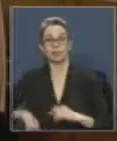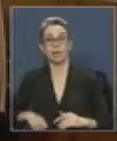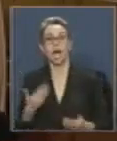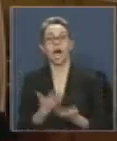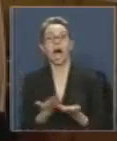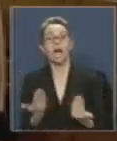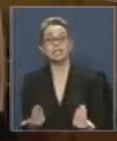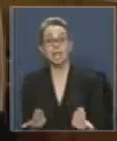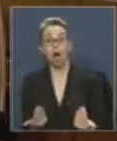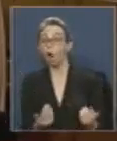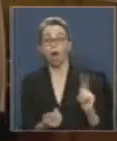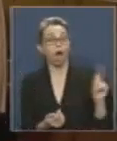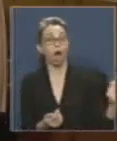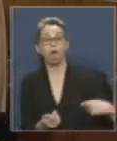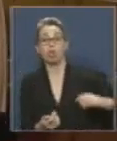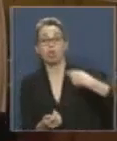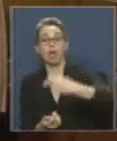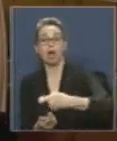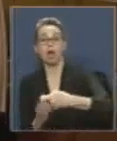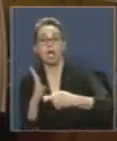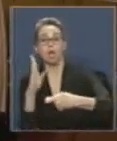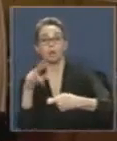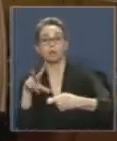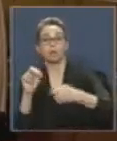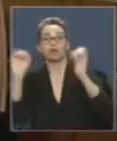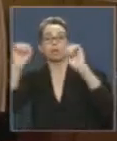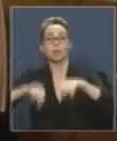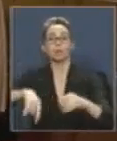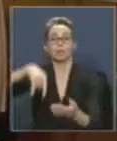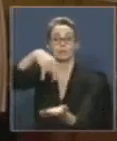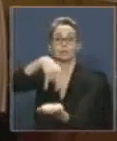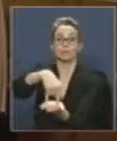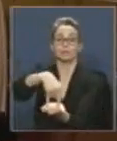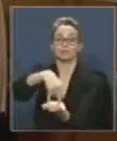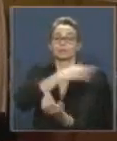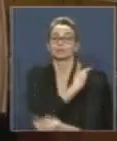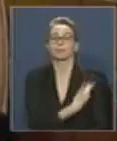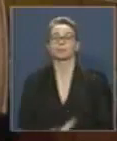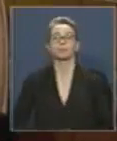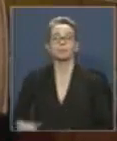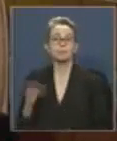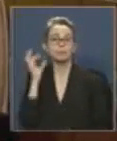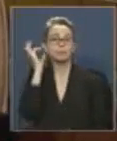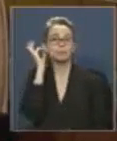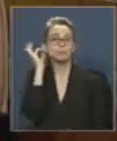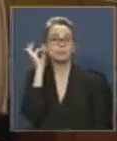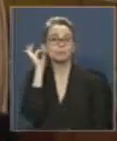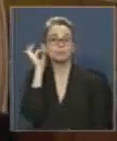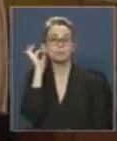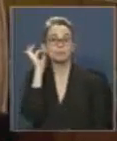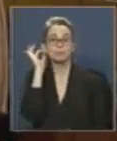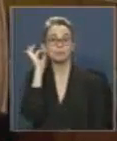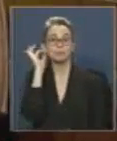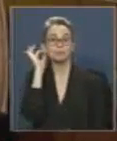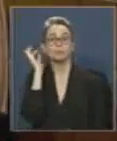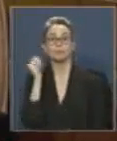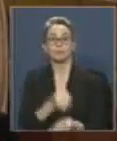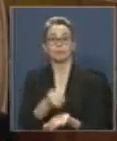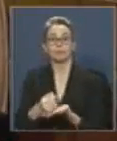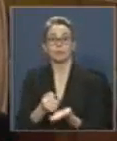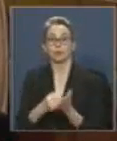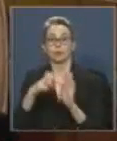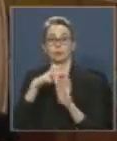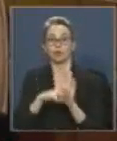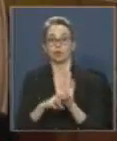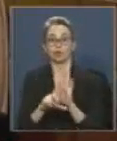la bonificación que este Parlamento aprobó. Por eso, Presidenta, cuando se tramita un proyecto de ley